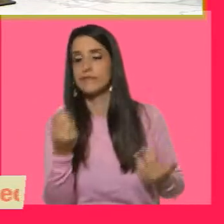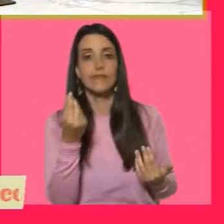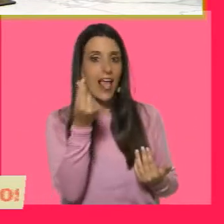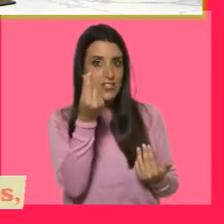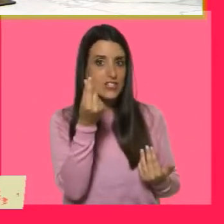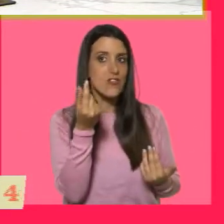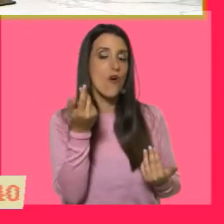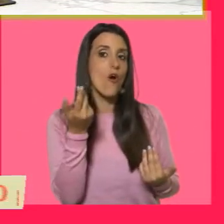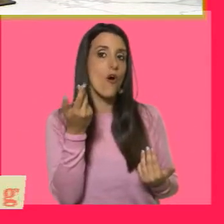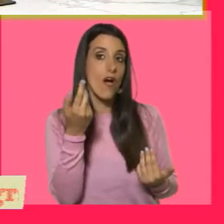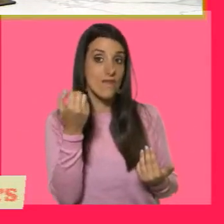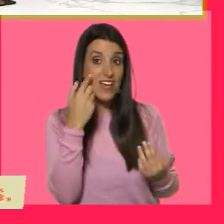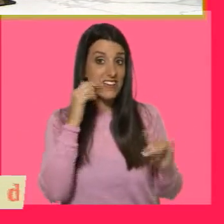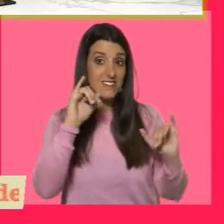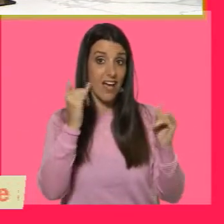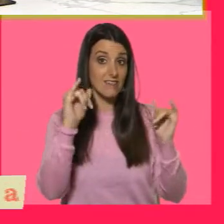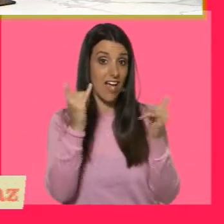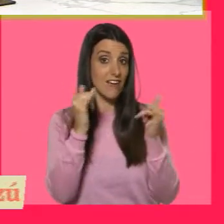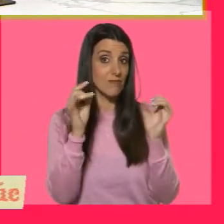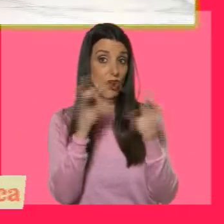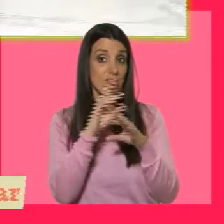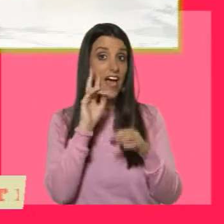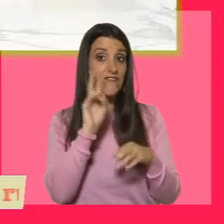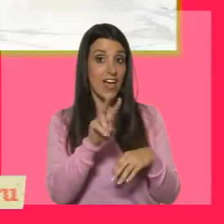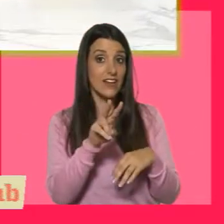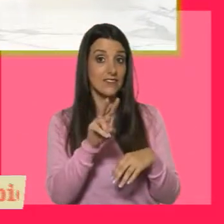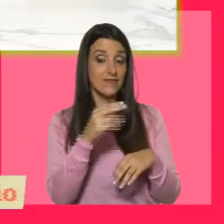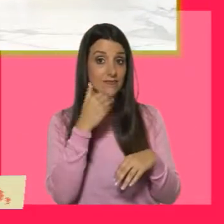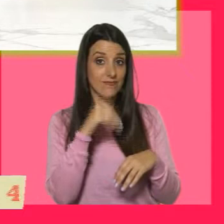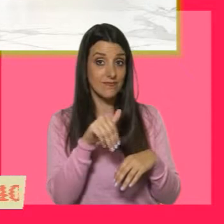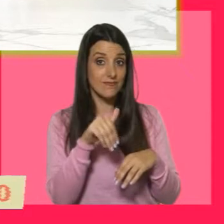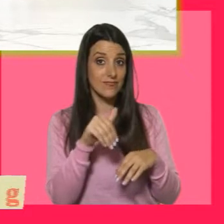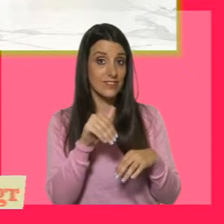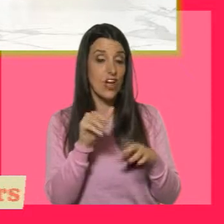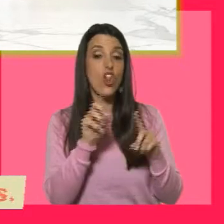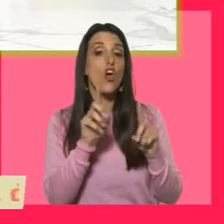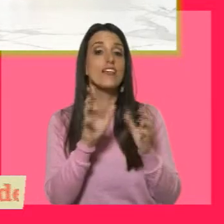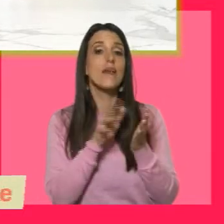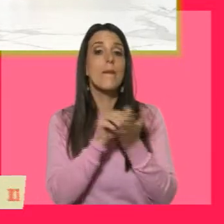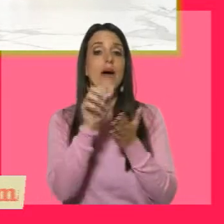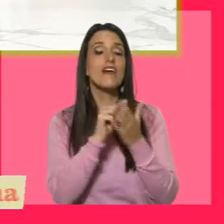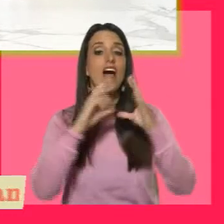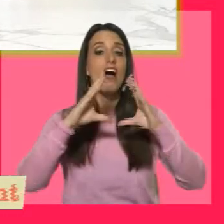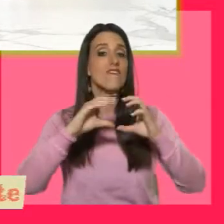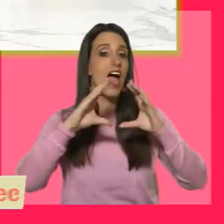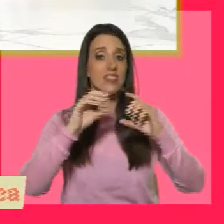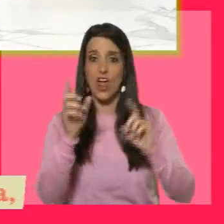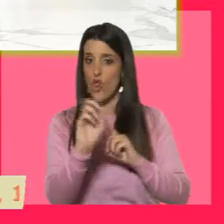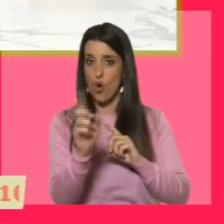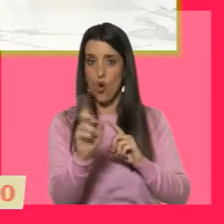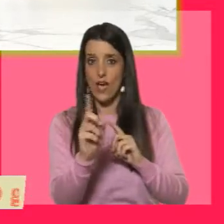importante. Mira, ¿ves la masa que se te formó? Y quiero que veas ahí. ¿Ves? No es una masa súper blandita. No.